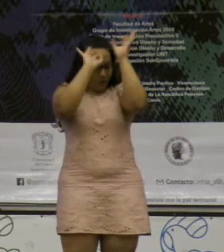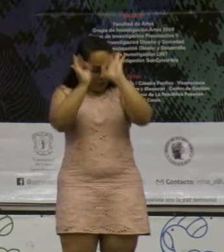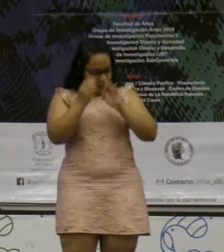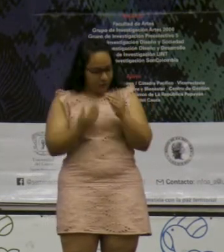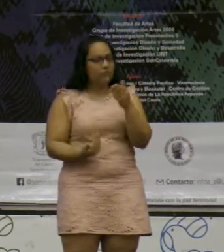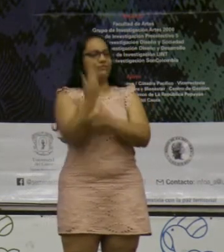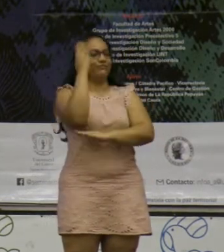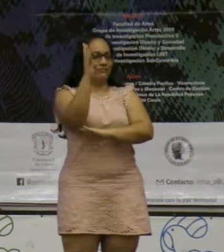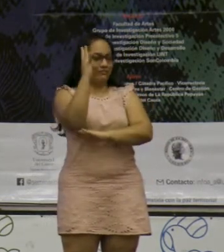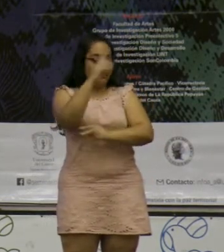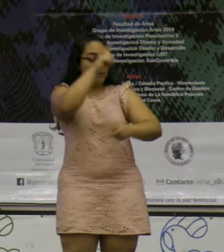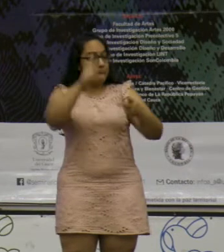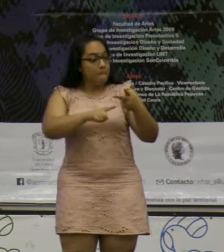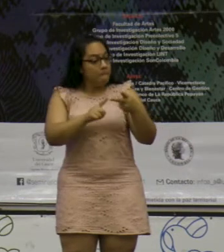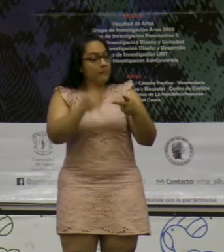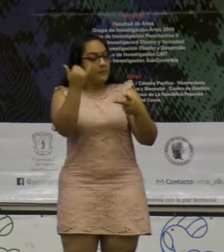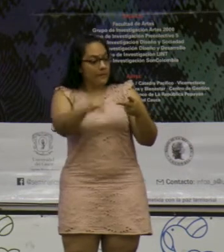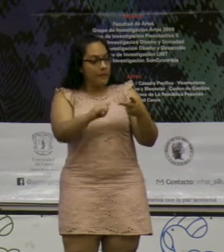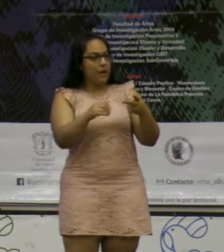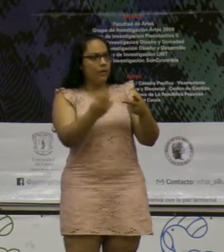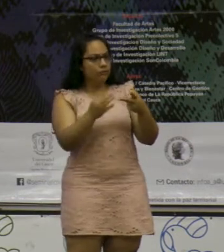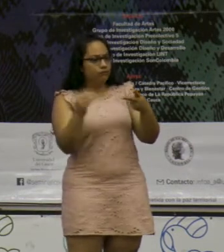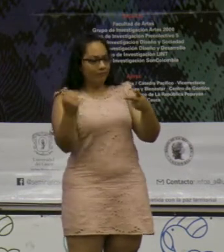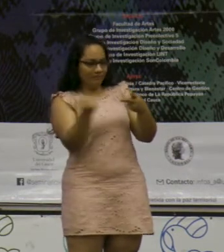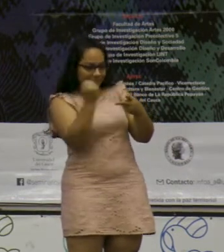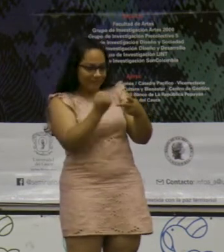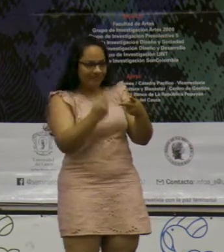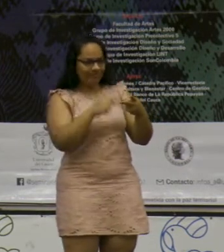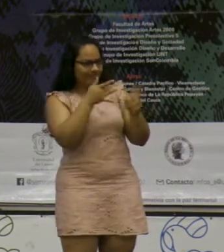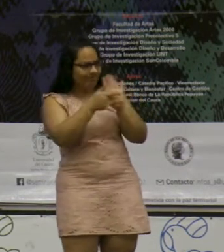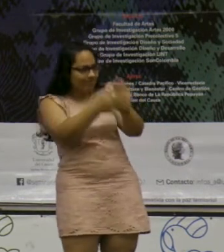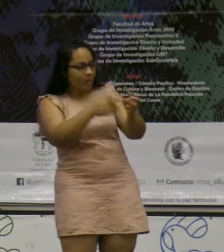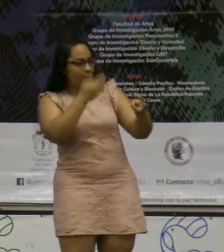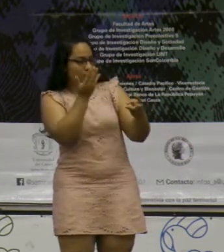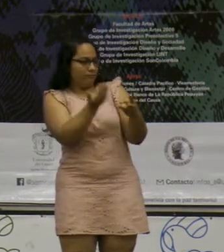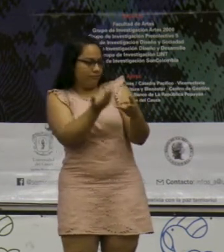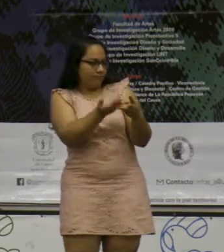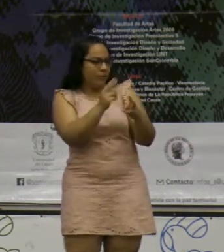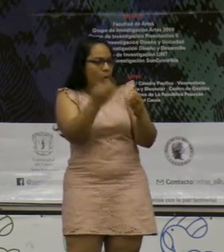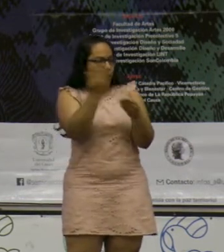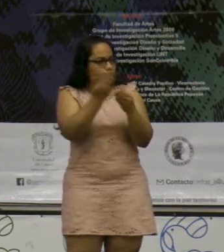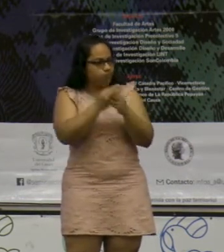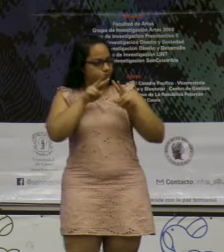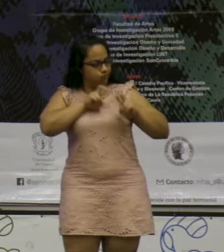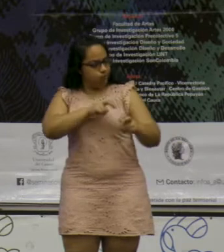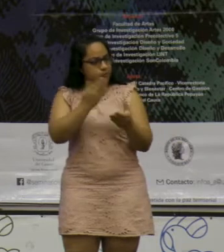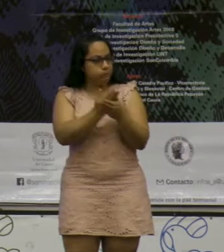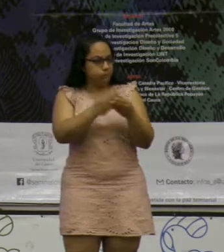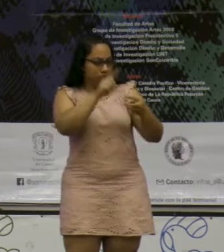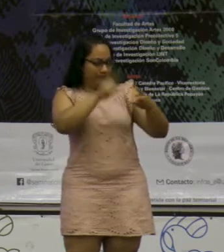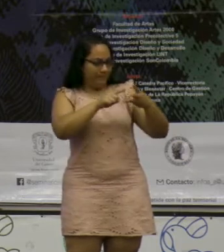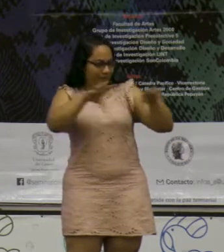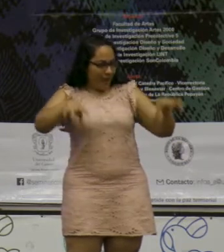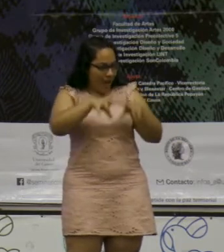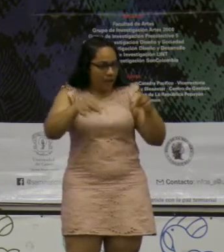forma. Segundo, mostrarles algo del trabajo que hago. Y tercero, proponerles una revisión de archivo. Yo no pienso que yo sea ni